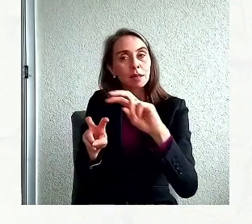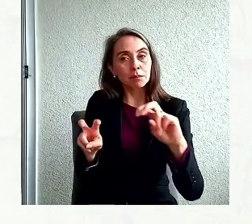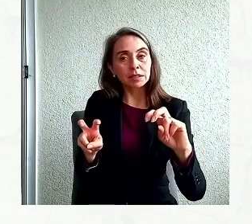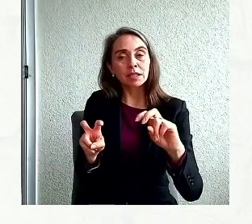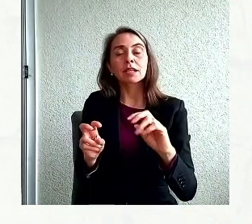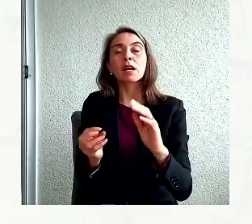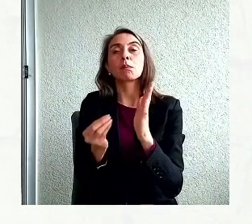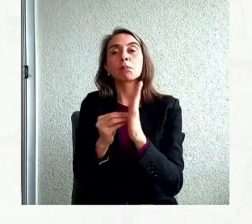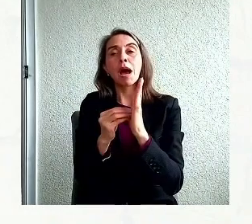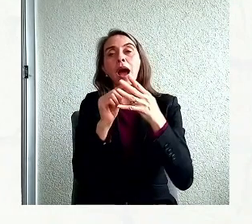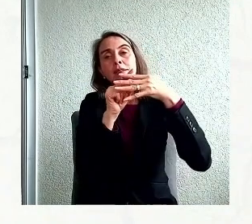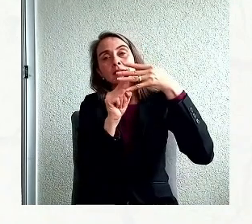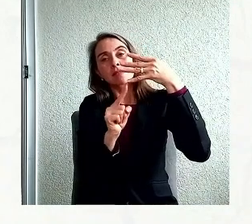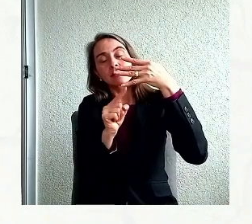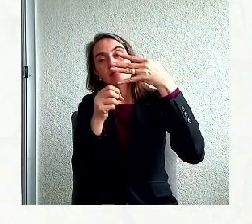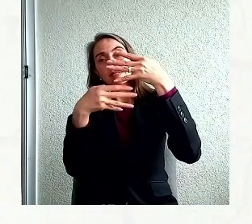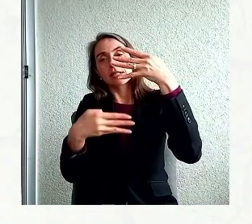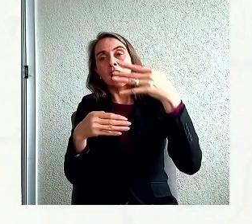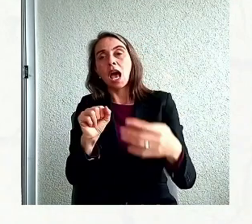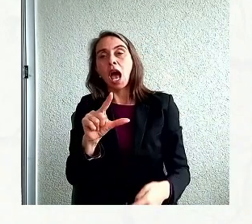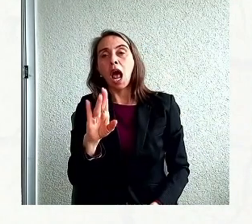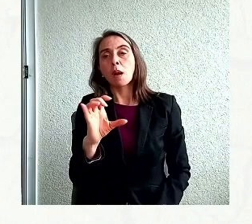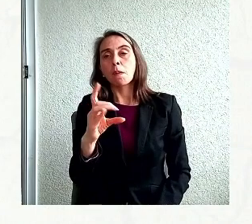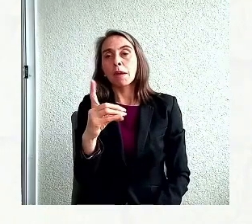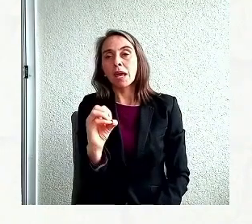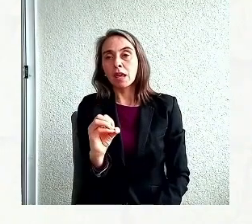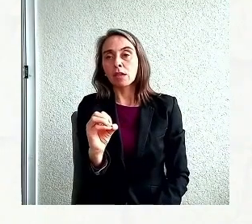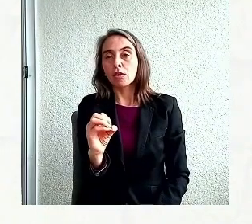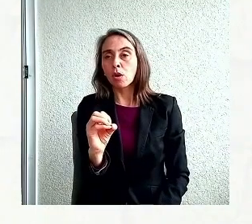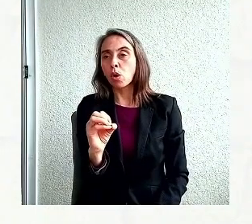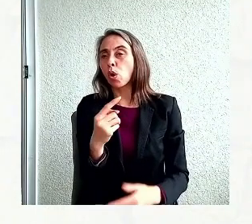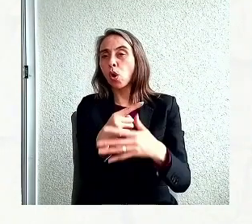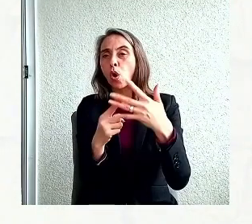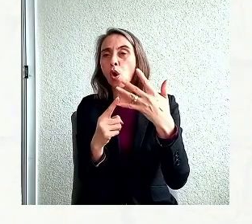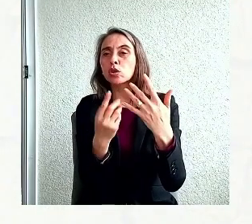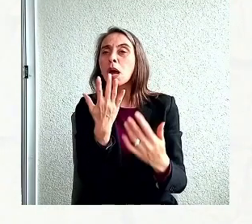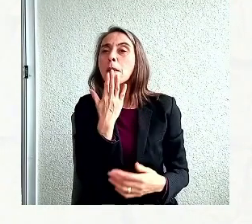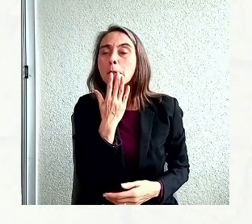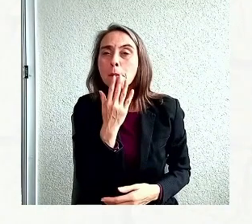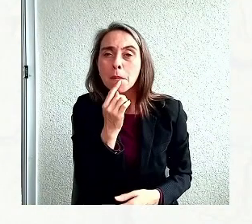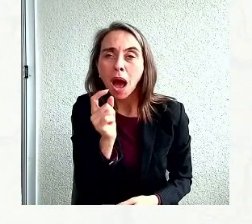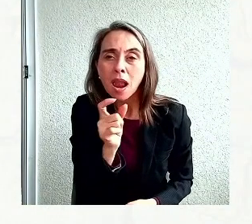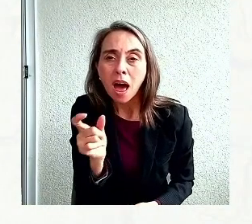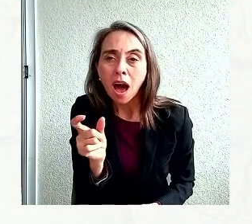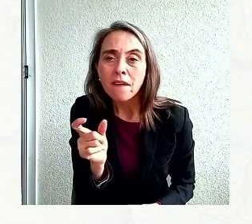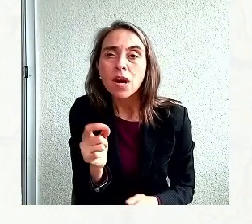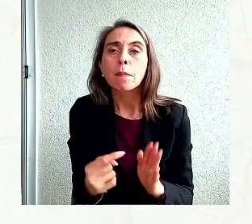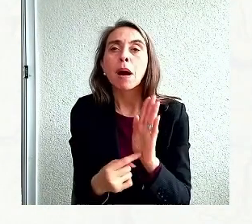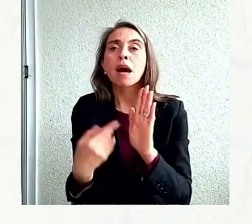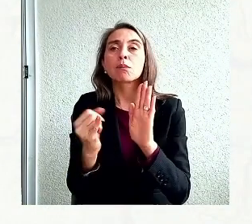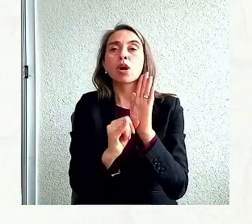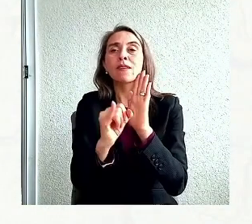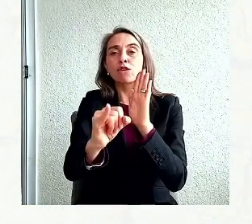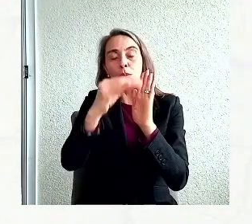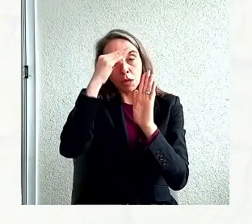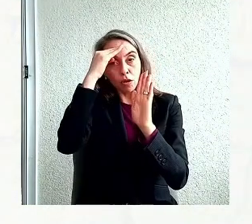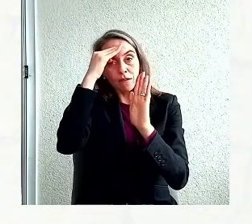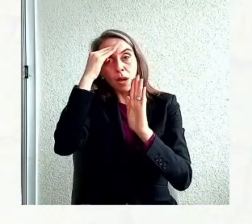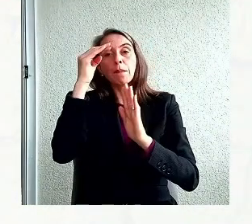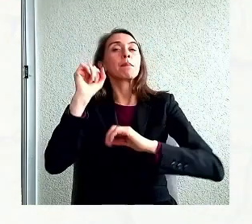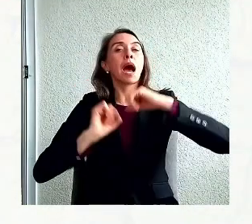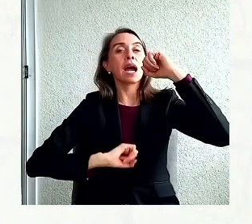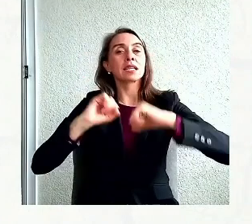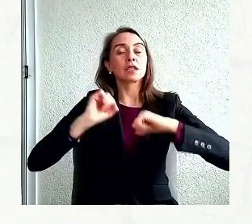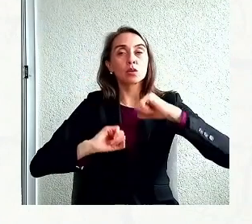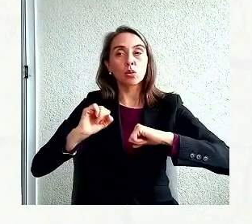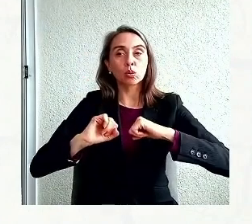procesos productivos en la industria que se necesita en términos del uso del agua, y por supuesto para la información de los diversos ministerios del